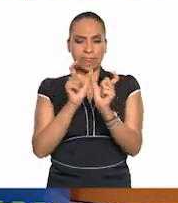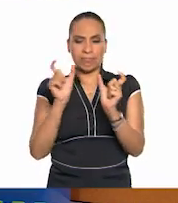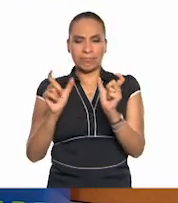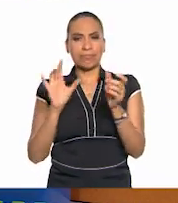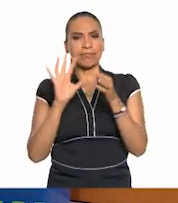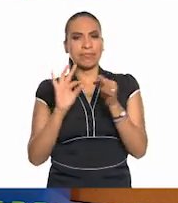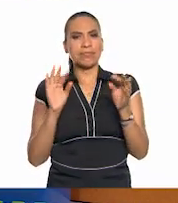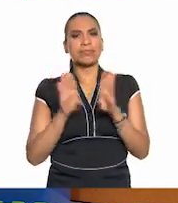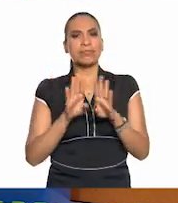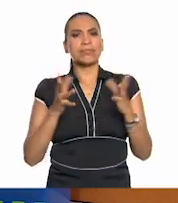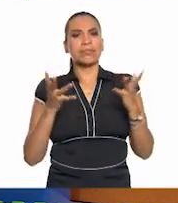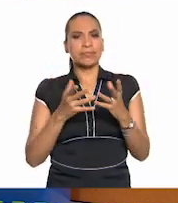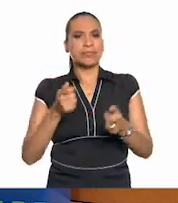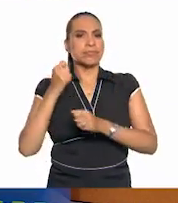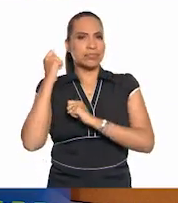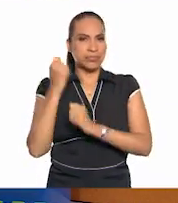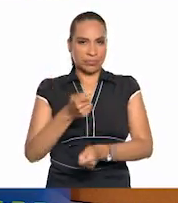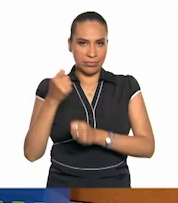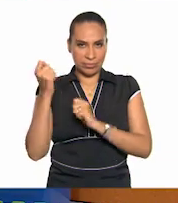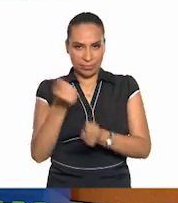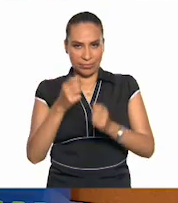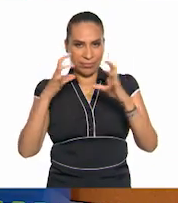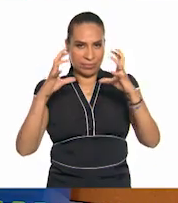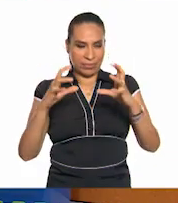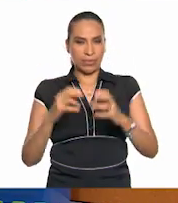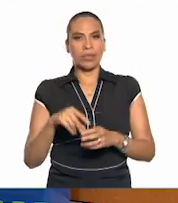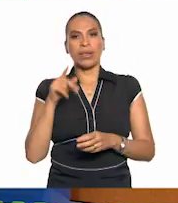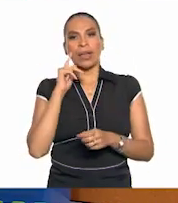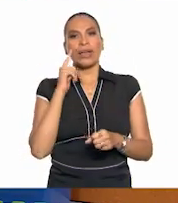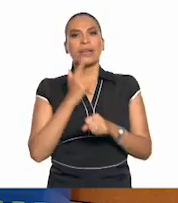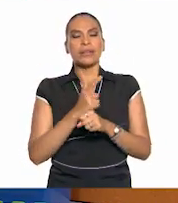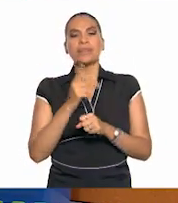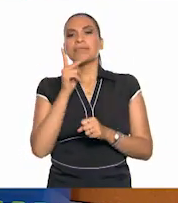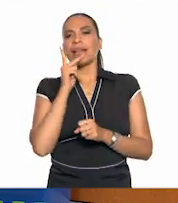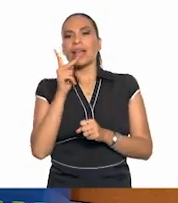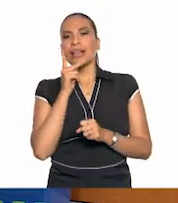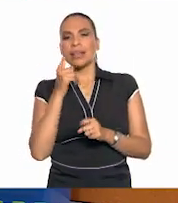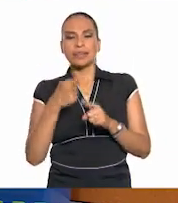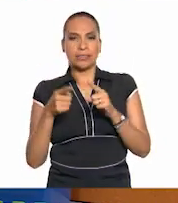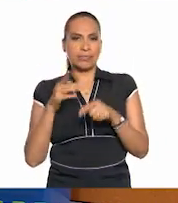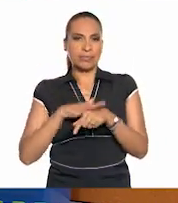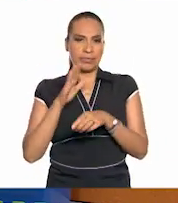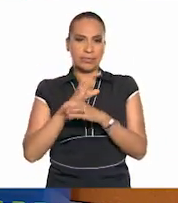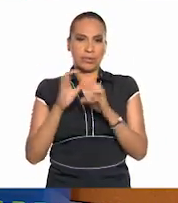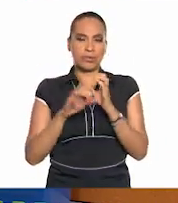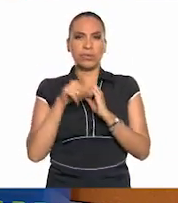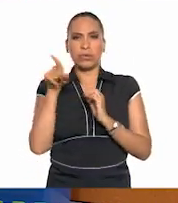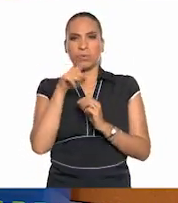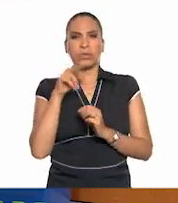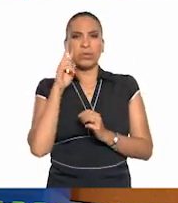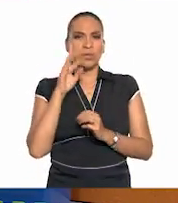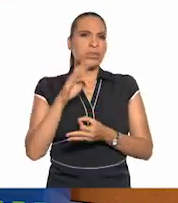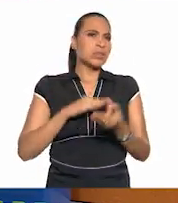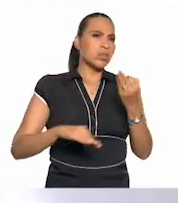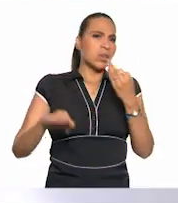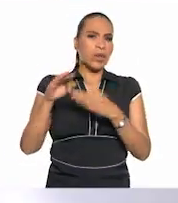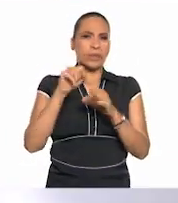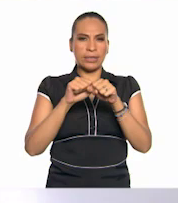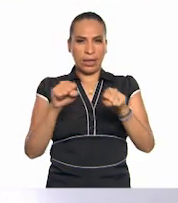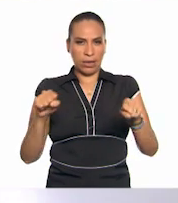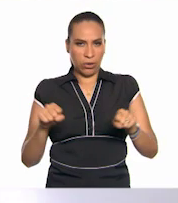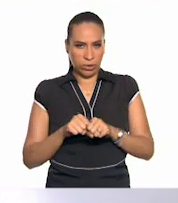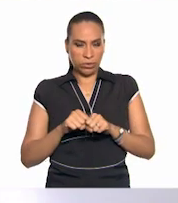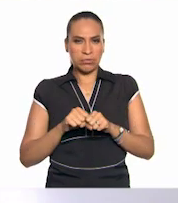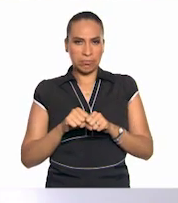acerca de cómo elaborar una piñata. Perfecto. ¿Vale? Ahí vamos a identificar las palabras clave y demás. Tú vas a recorrer todo el salón de